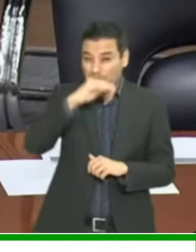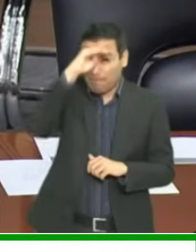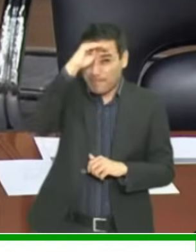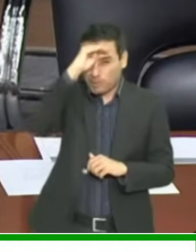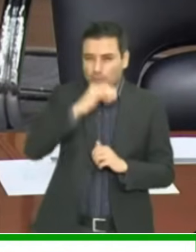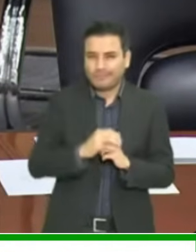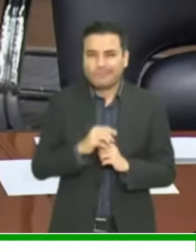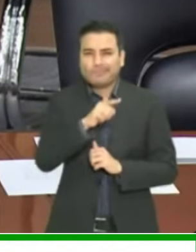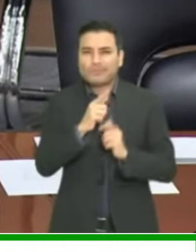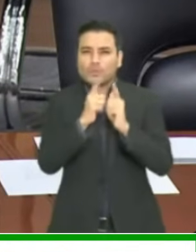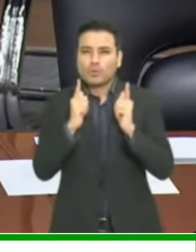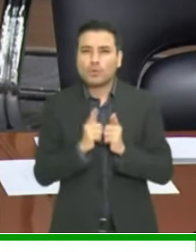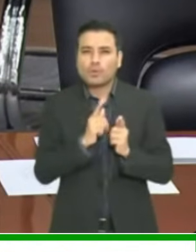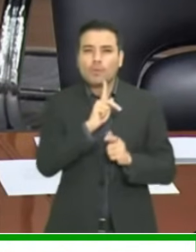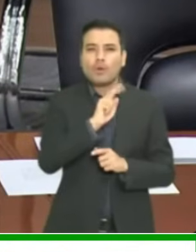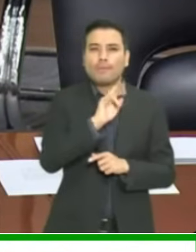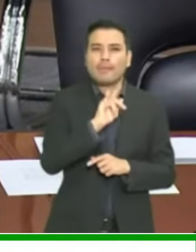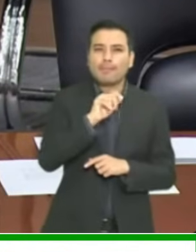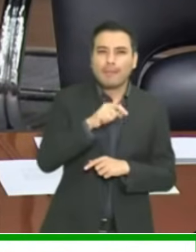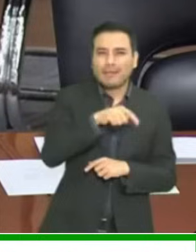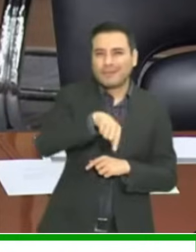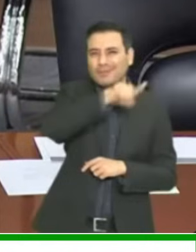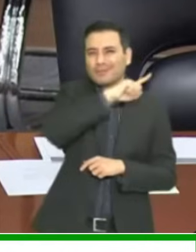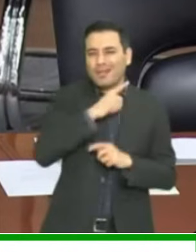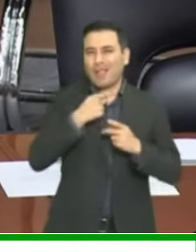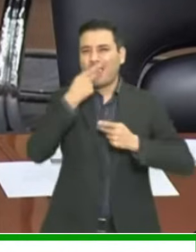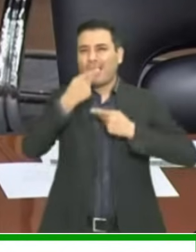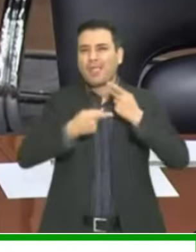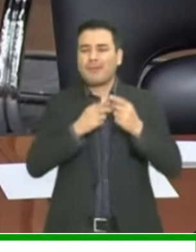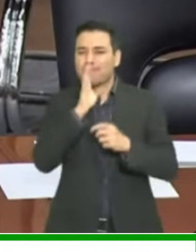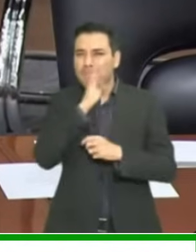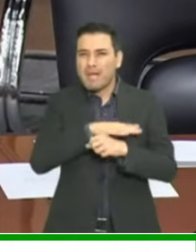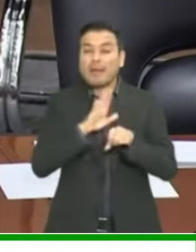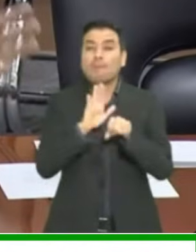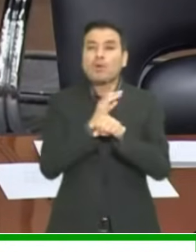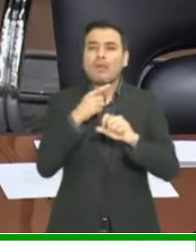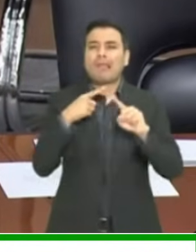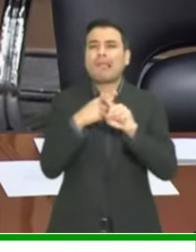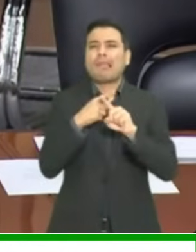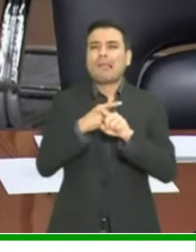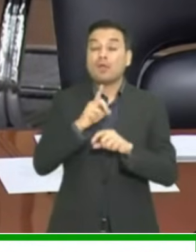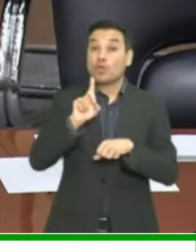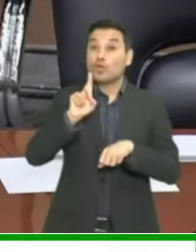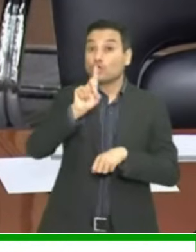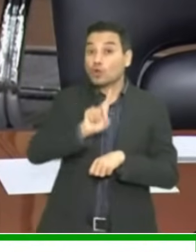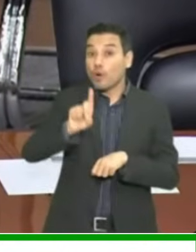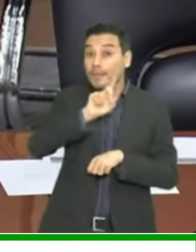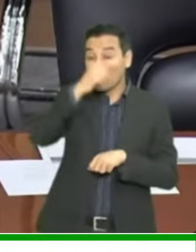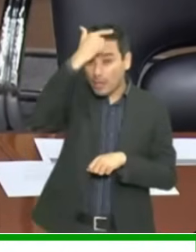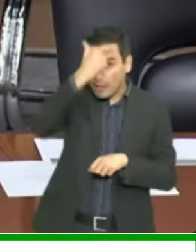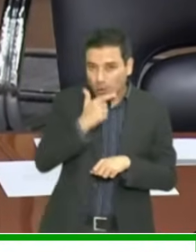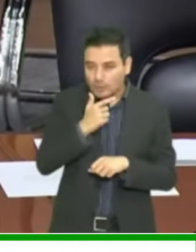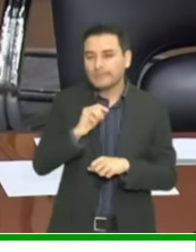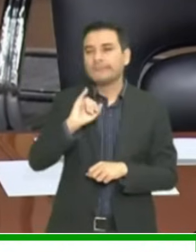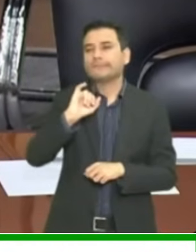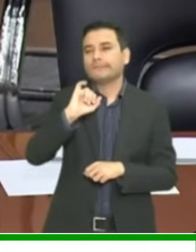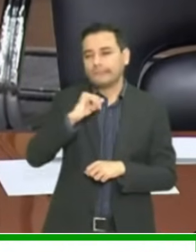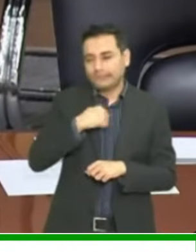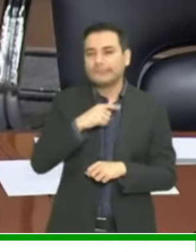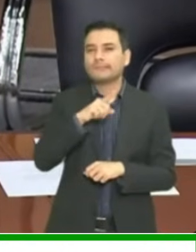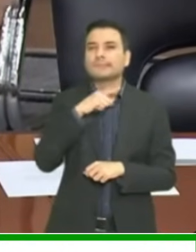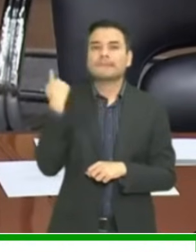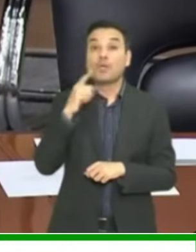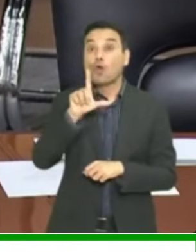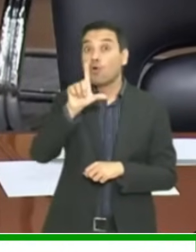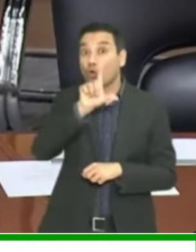de la oposición fue la inconsistencia. El domingo en la noche reconozco el resultado y el lunes en la mañana desconozco el